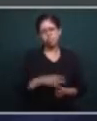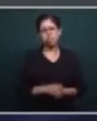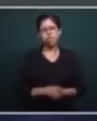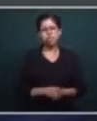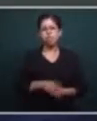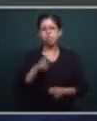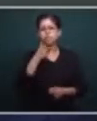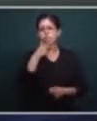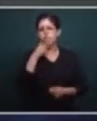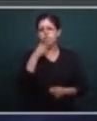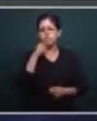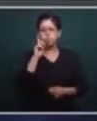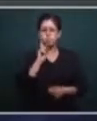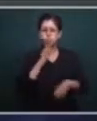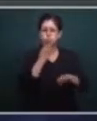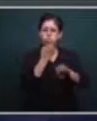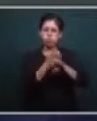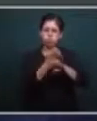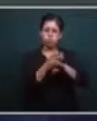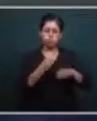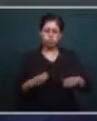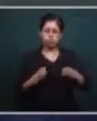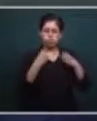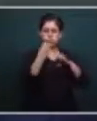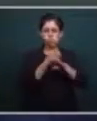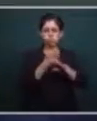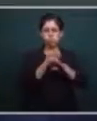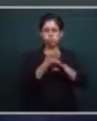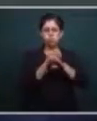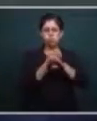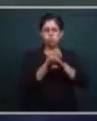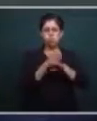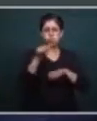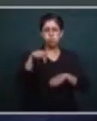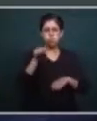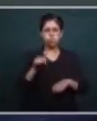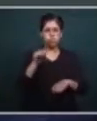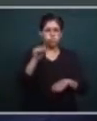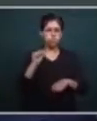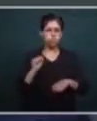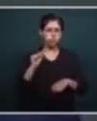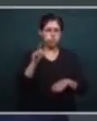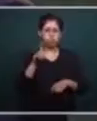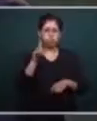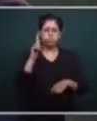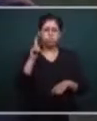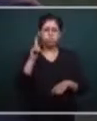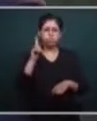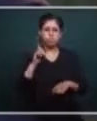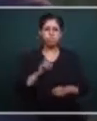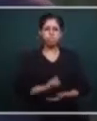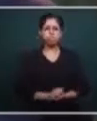de estadounidenses en estos hechos del fin de semana en